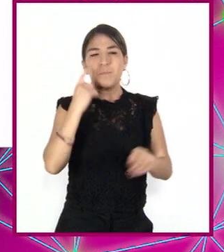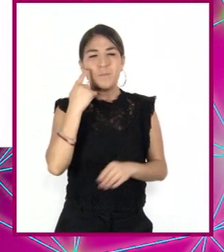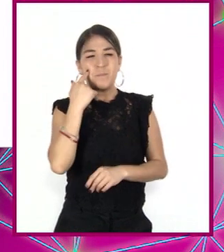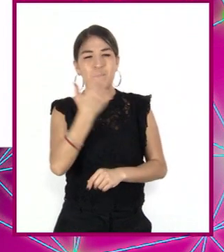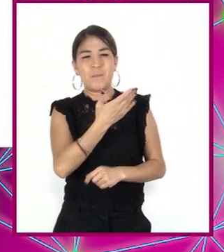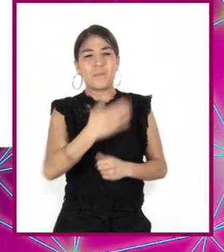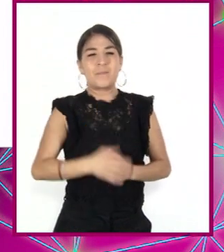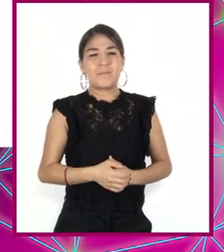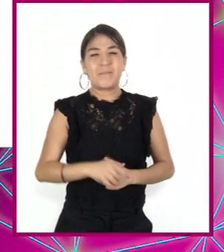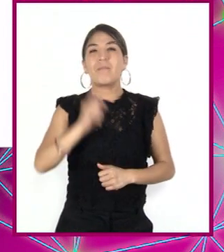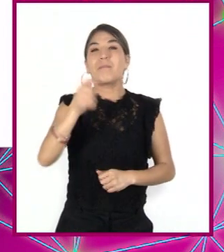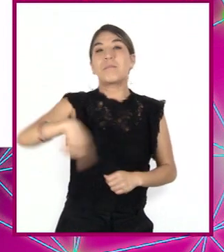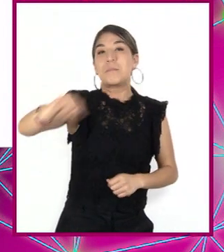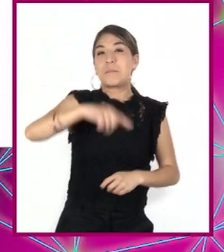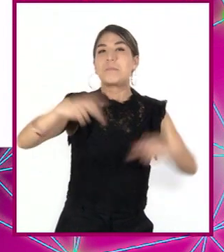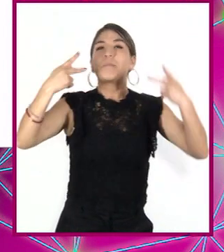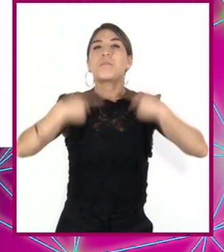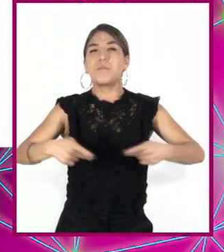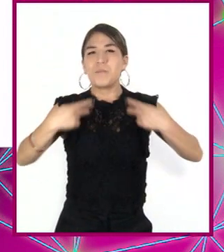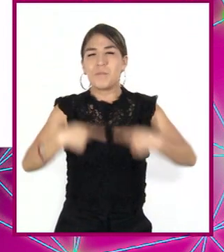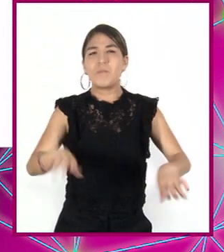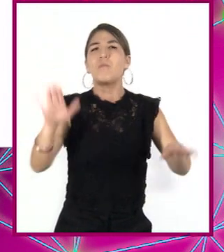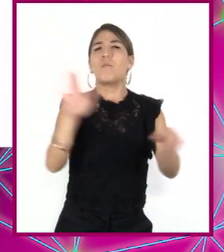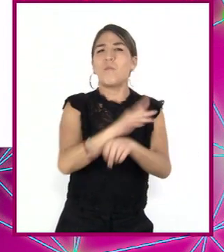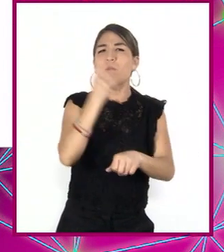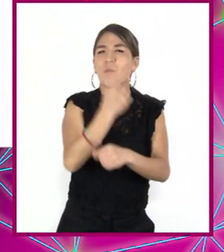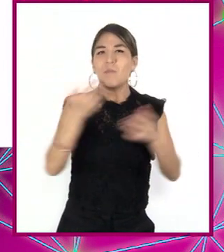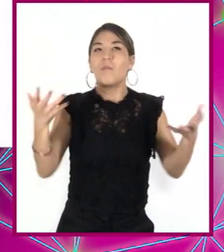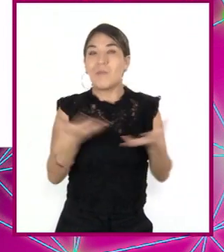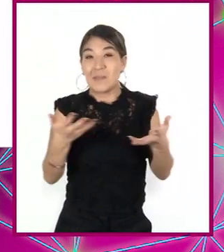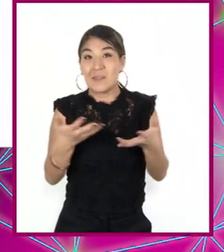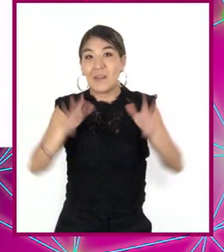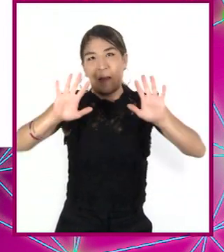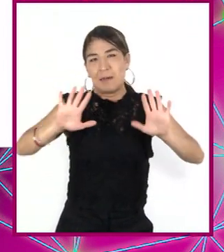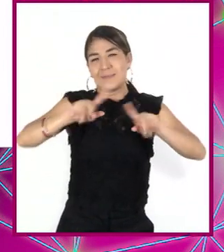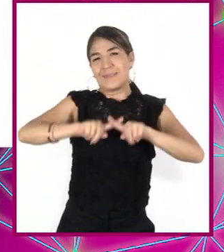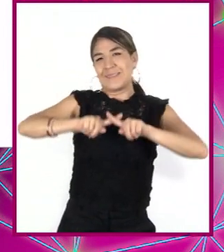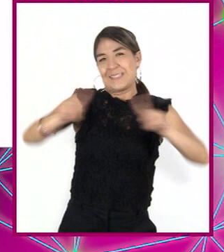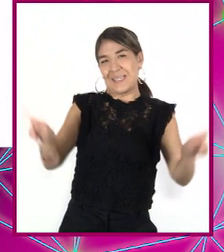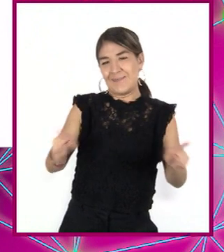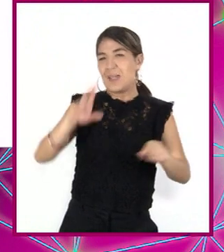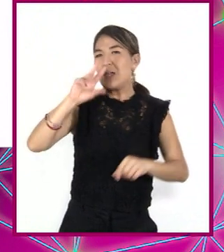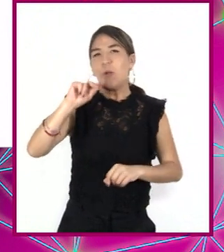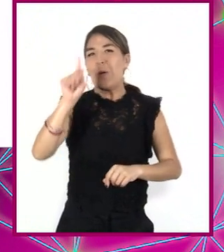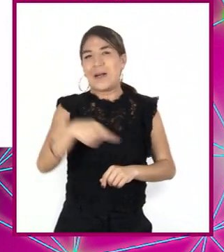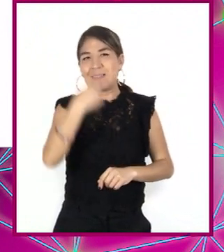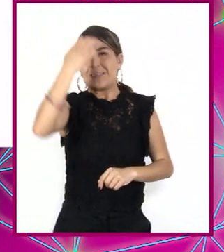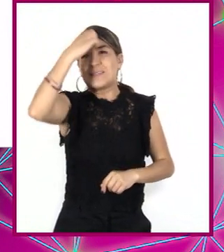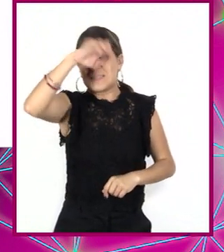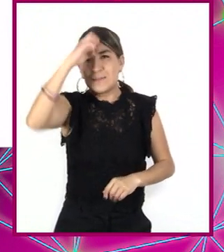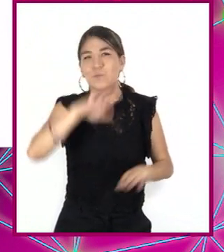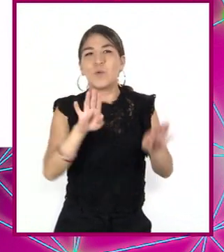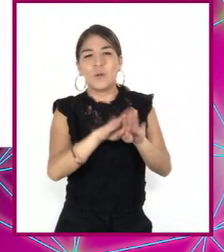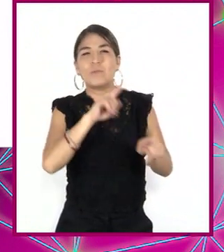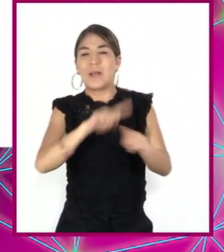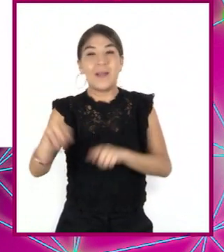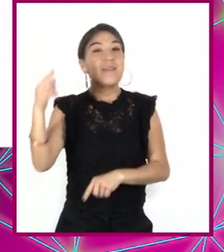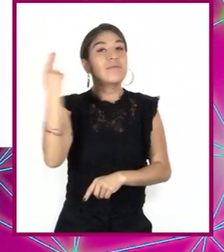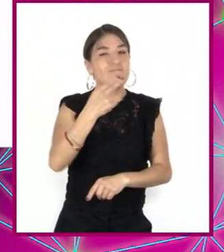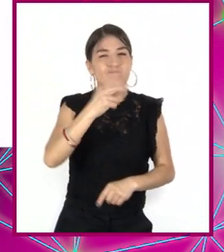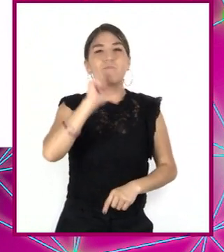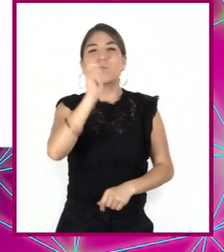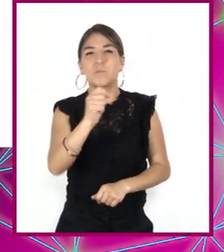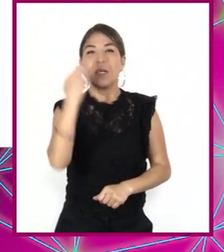lo que hace la mayoría de la gente y por qué lo hace, es otra. En cualquier caso, siempre hay que analizar,